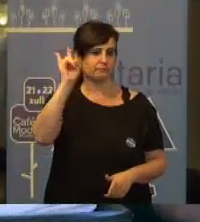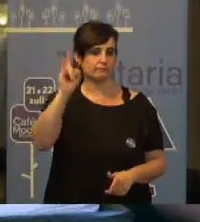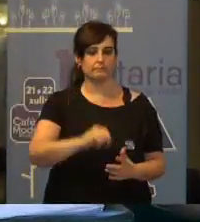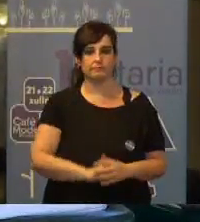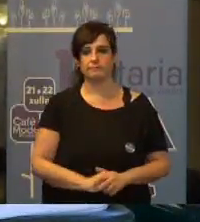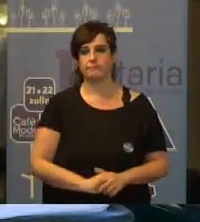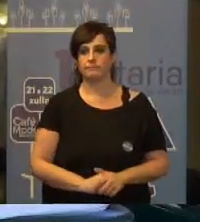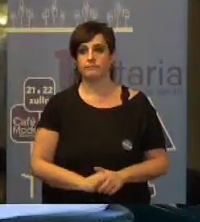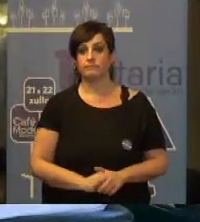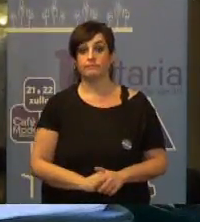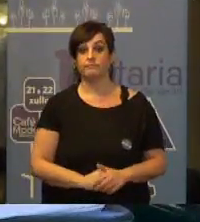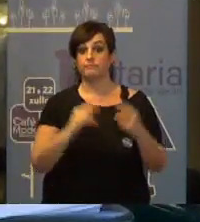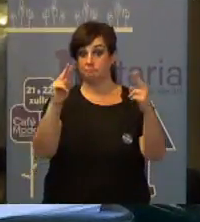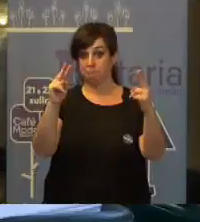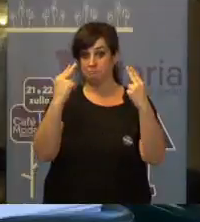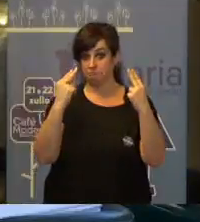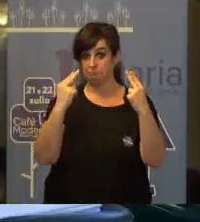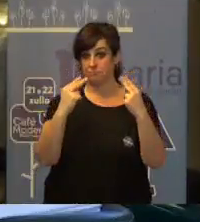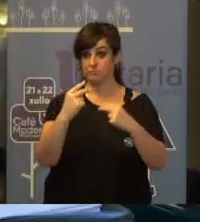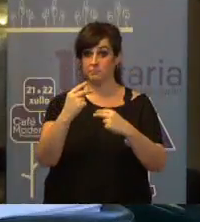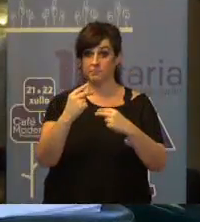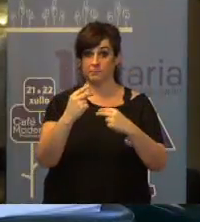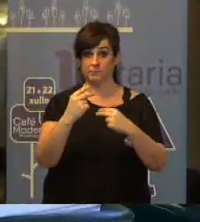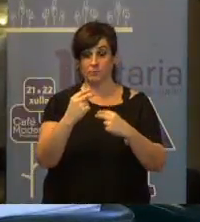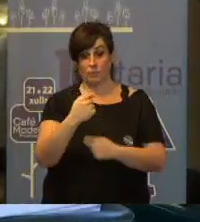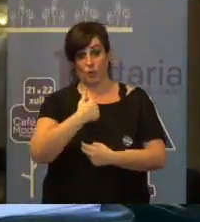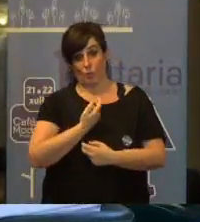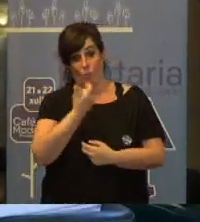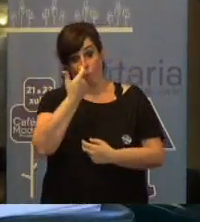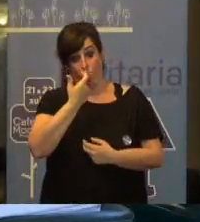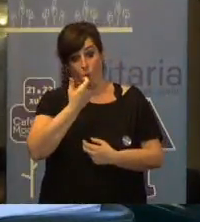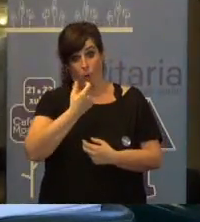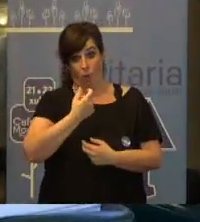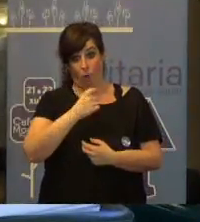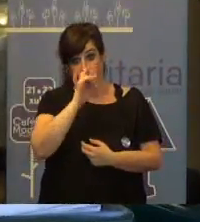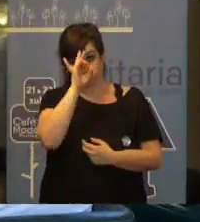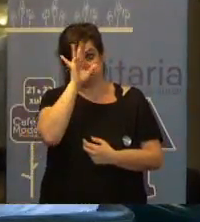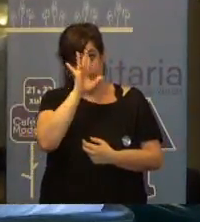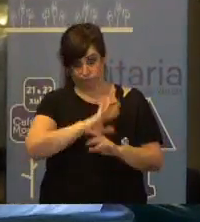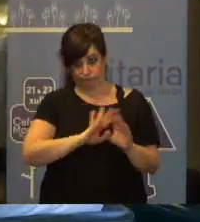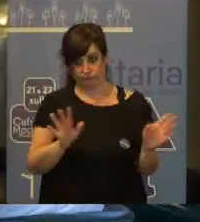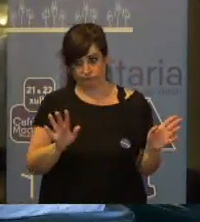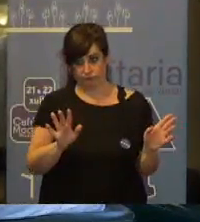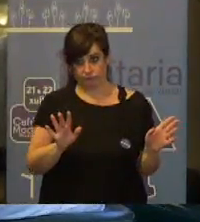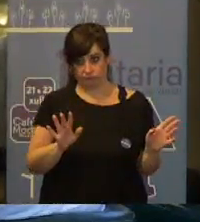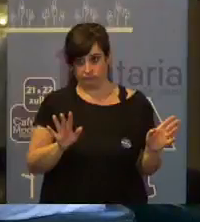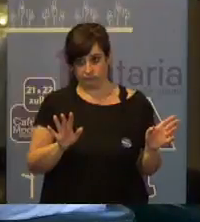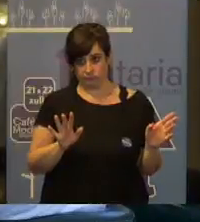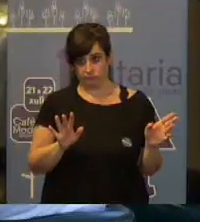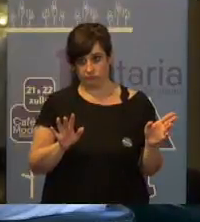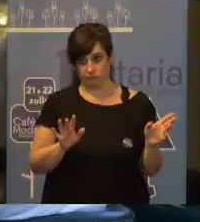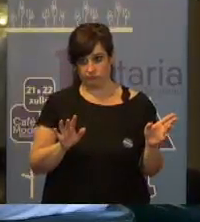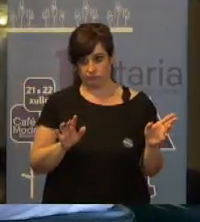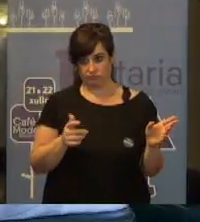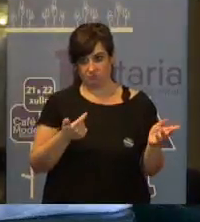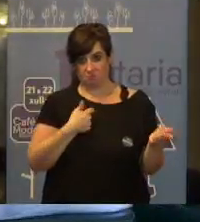Mirade, eu estou un tanto sorprendido. Me abafa un pouco tanto